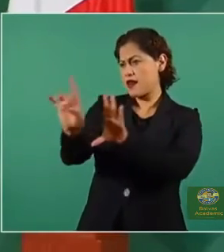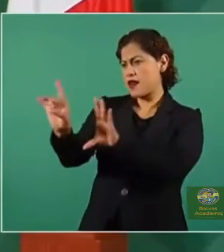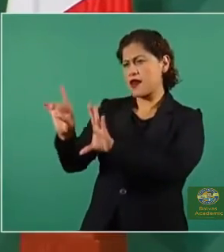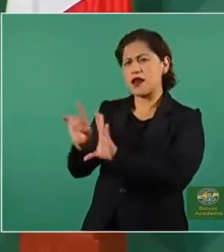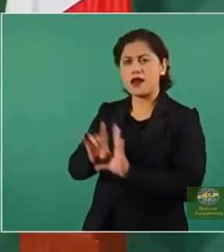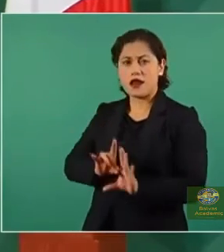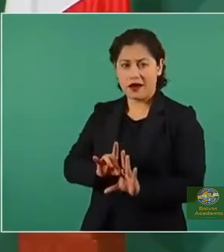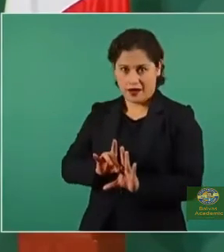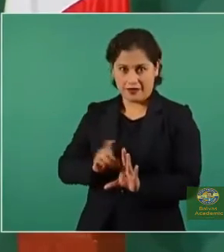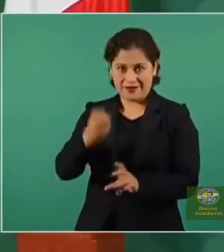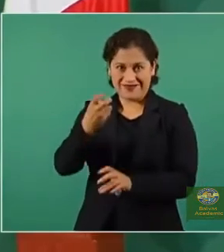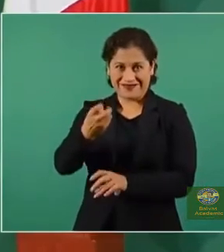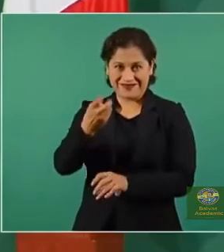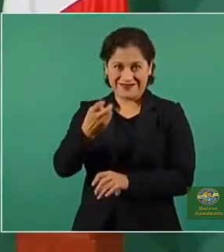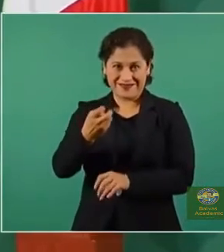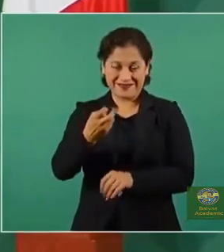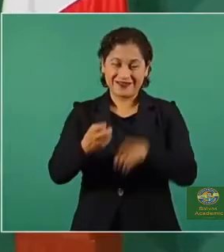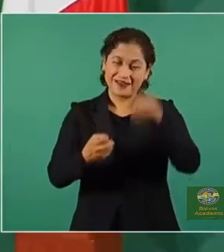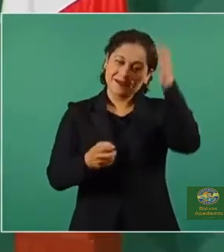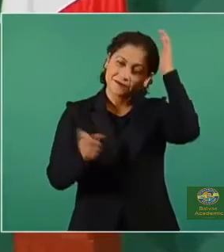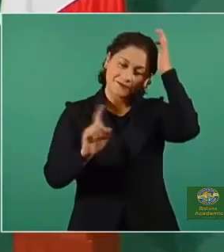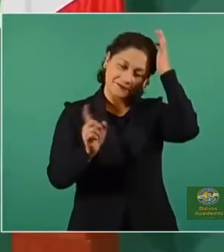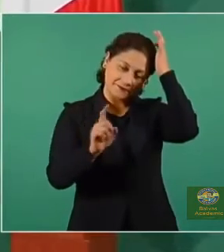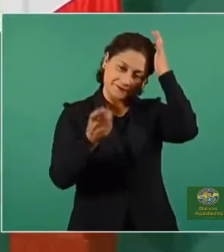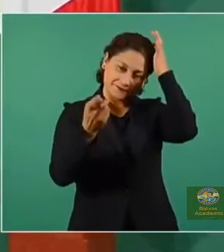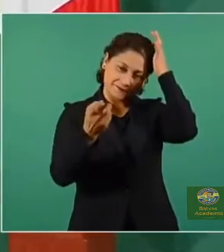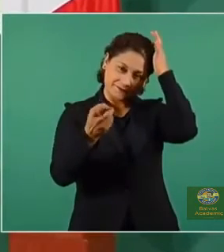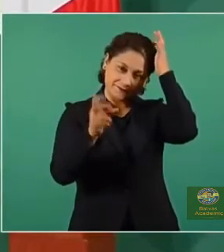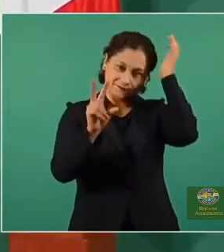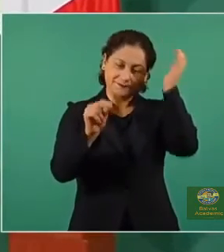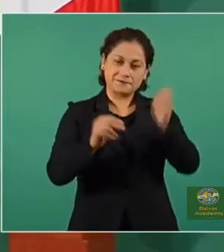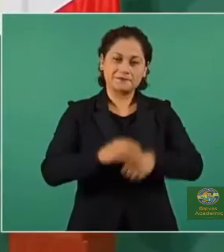Sí, no, eso no son tan importantes.